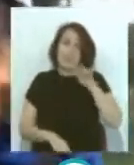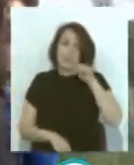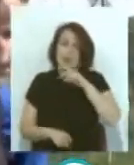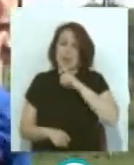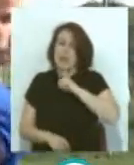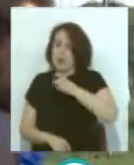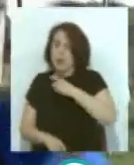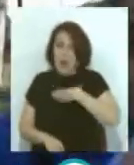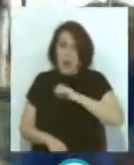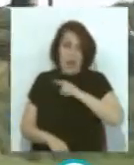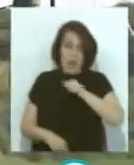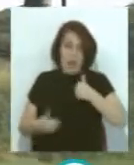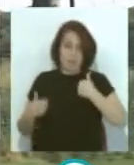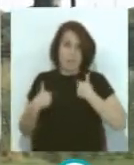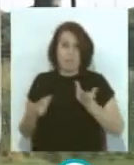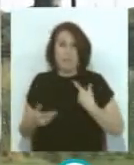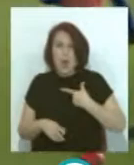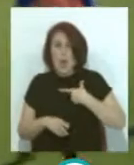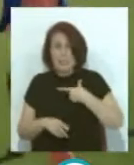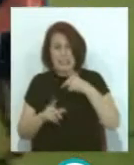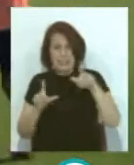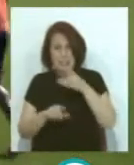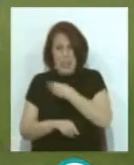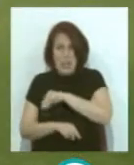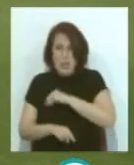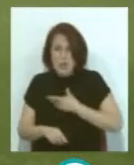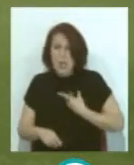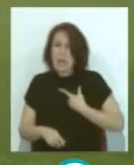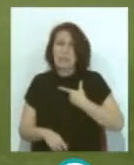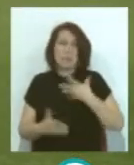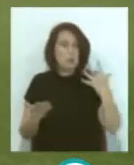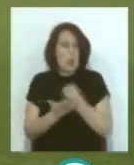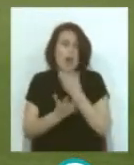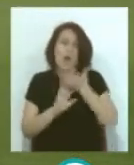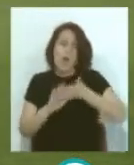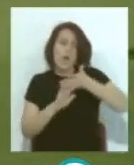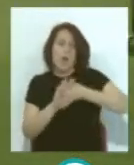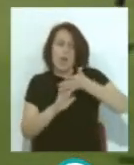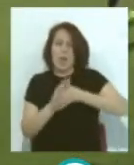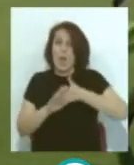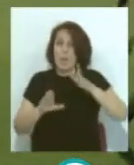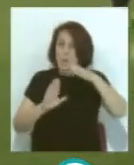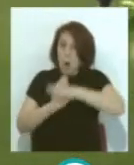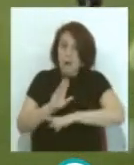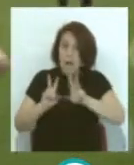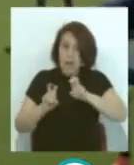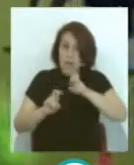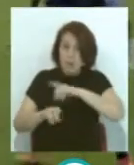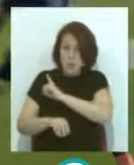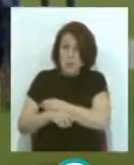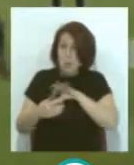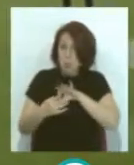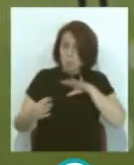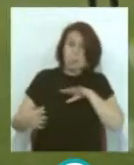sea, no paró en ninguna televisión nacional de no tocar el tema. O sea, que incluso en programas que no son ni siquiera deportivos,